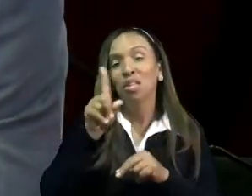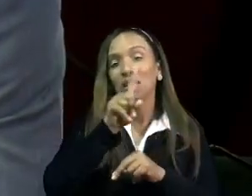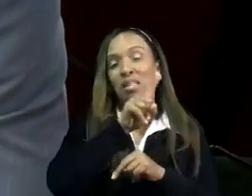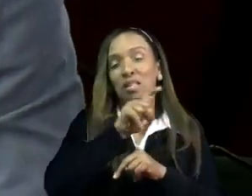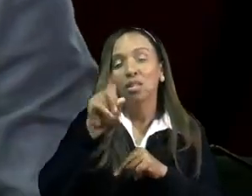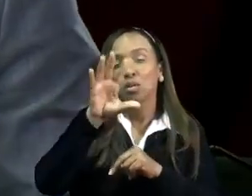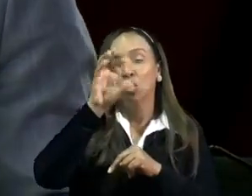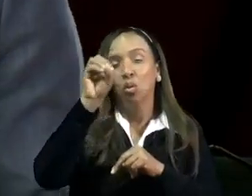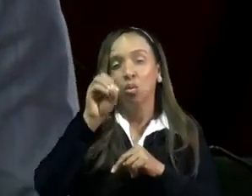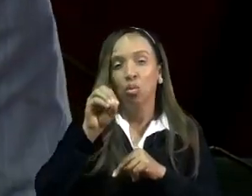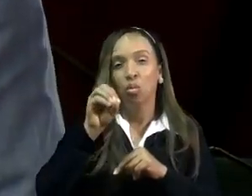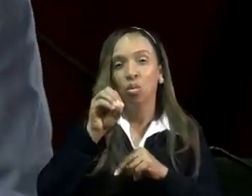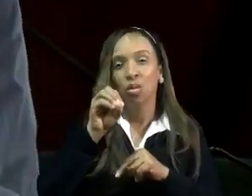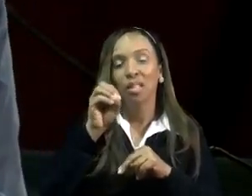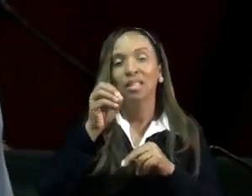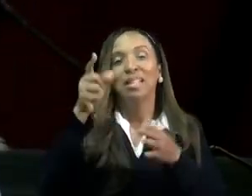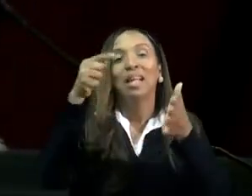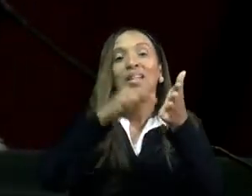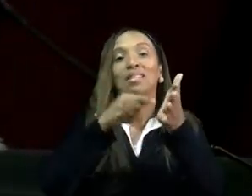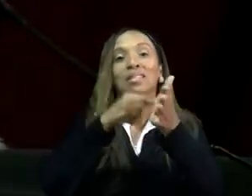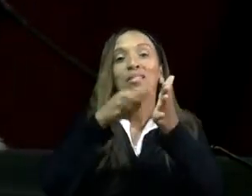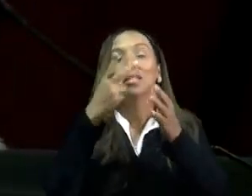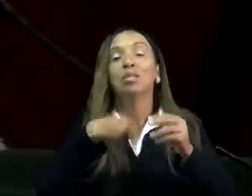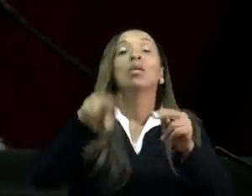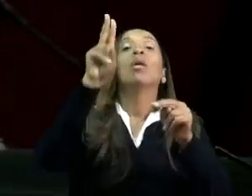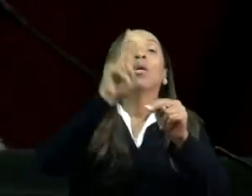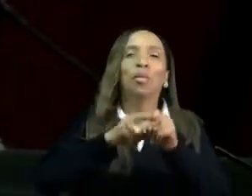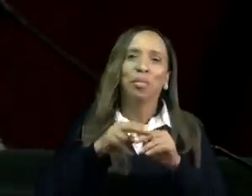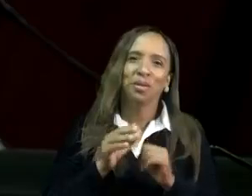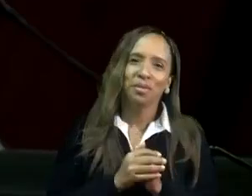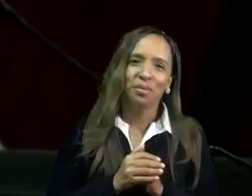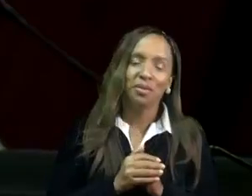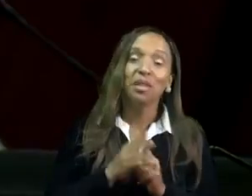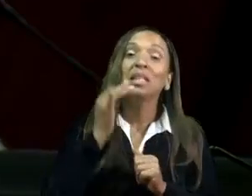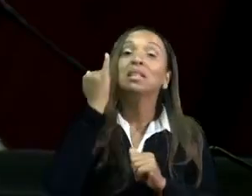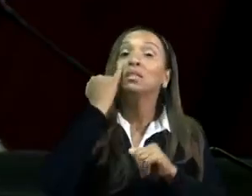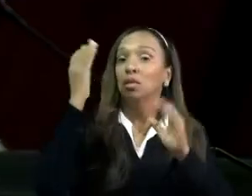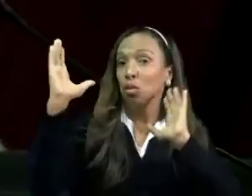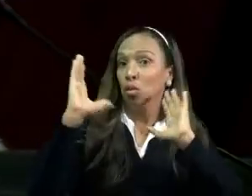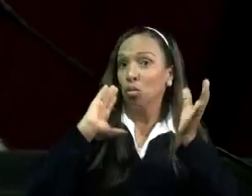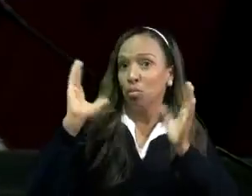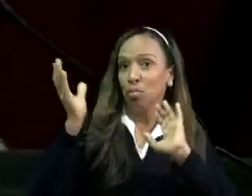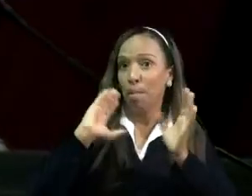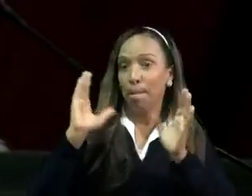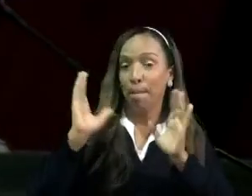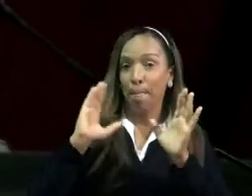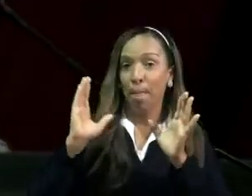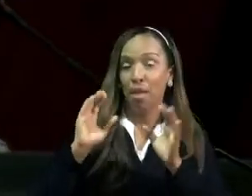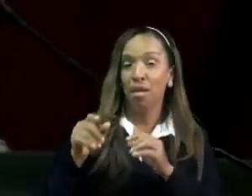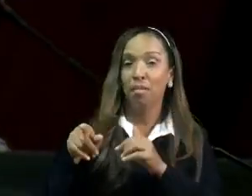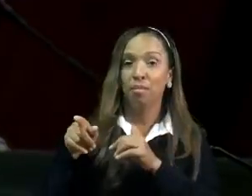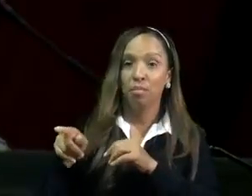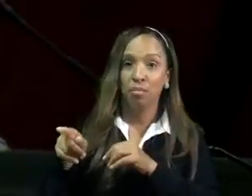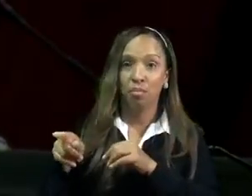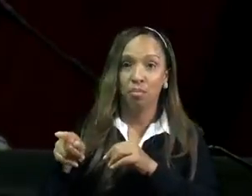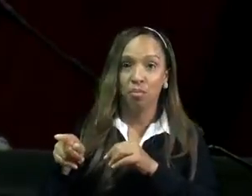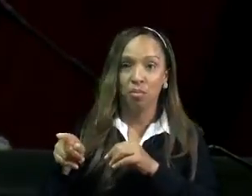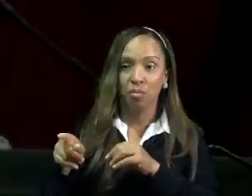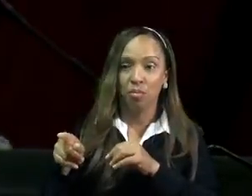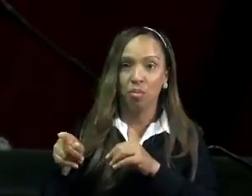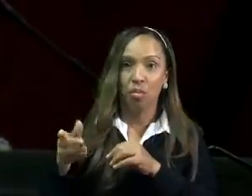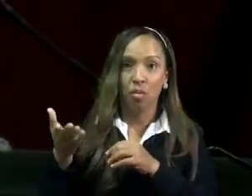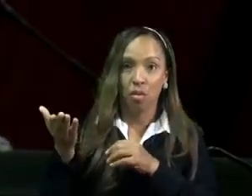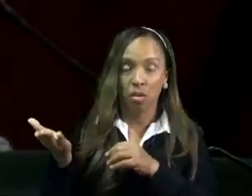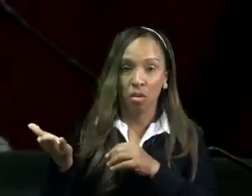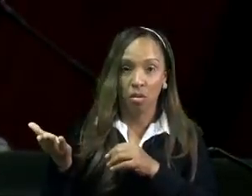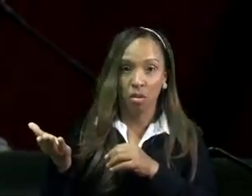y cómo la dejó. Si hacemos el análisis entonces con el expresidente Danilo Medina de